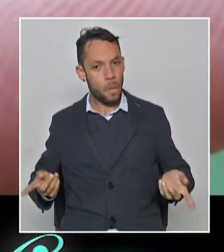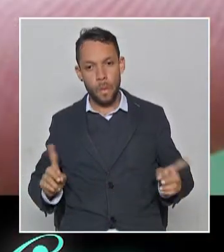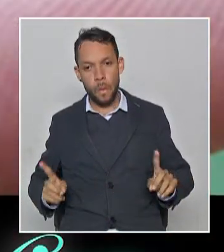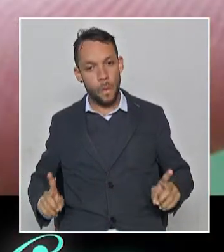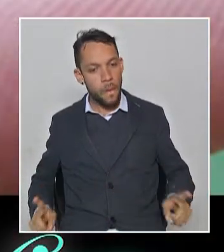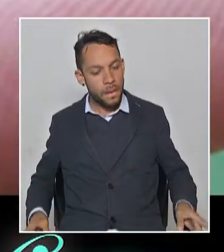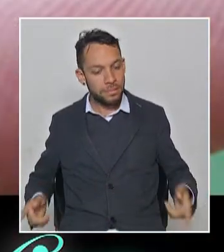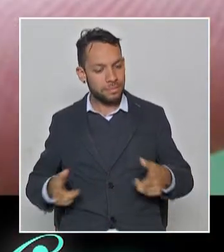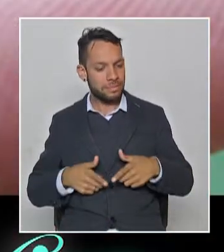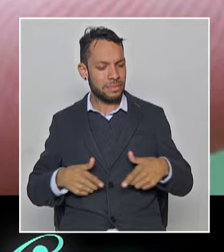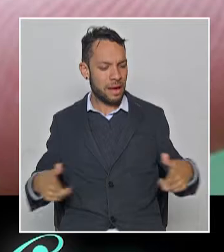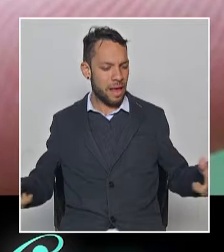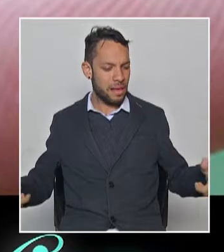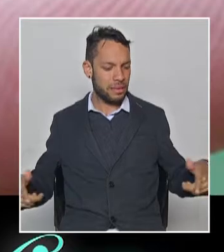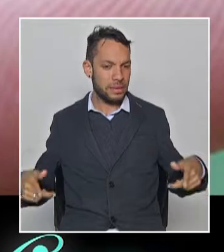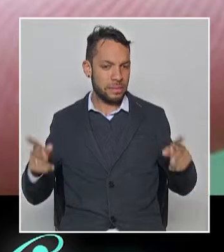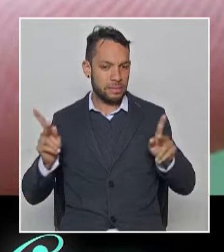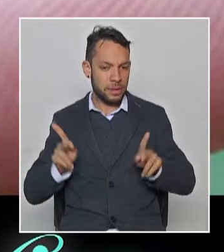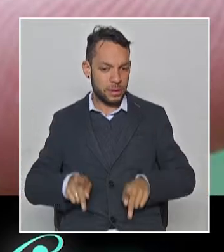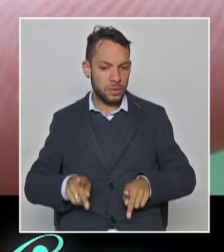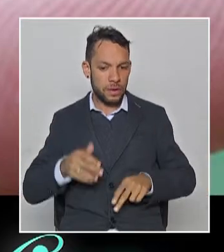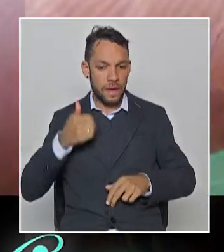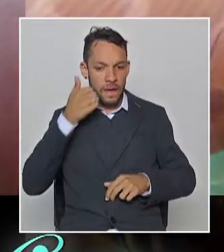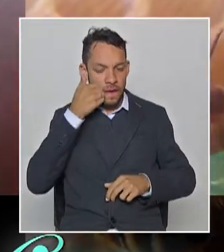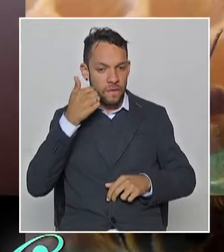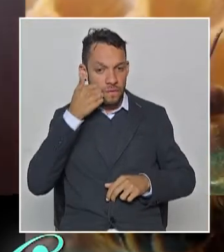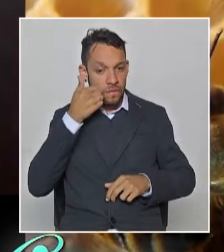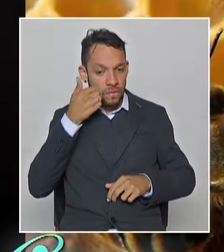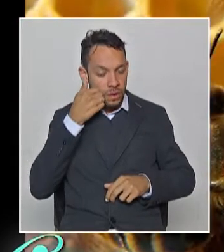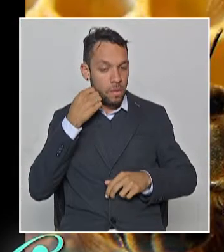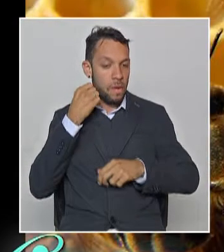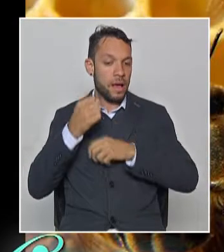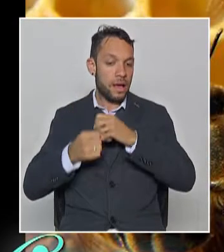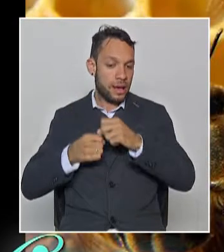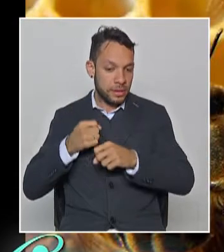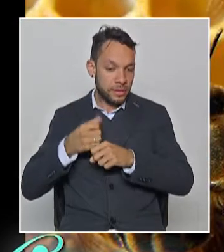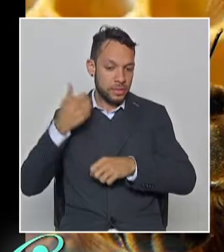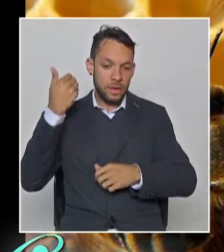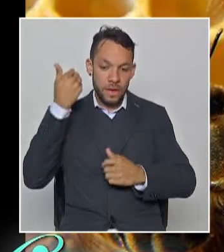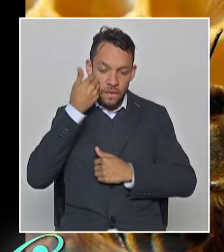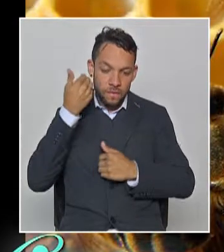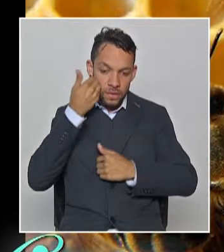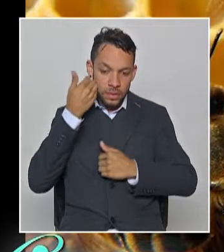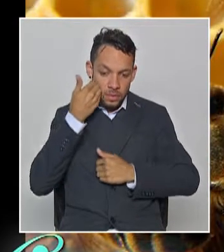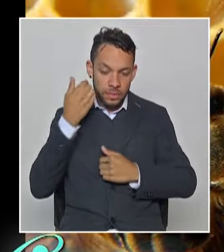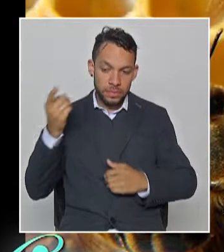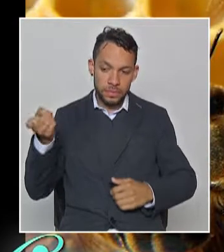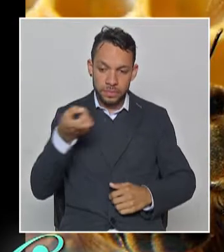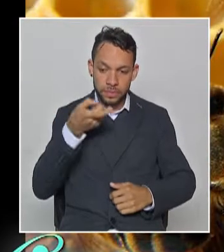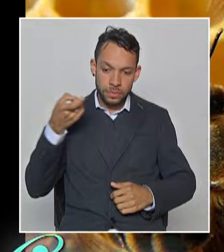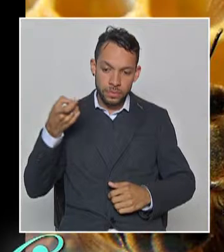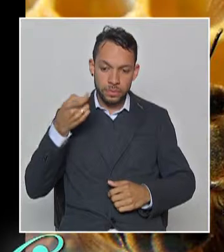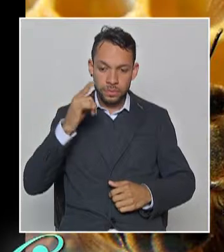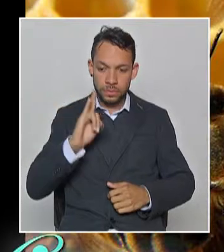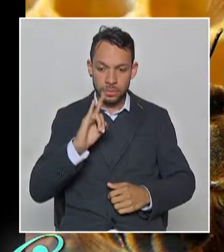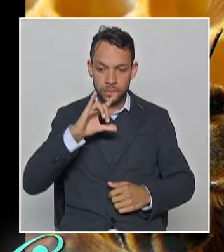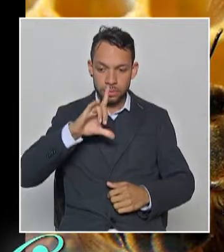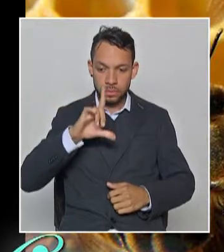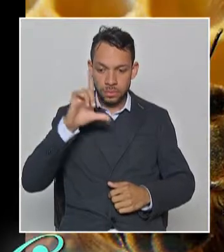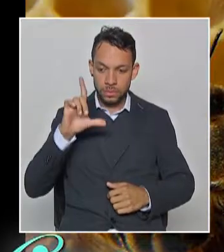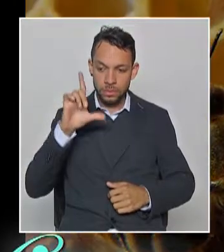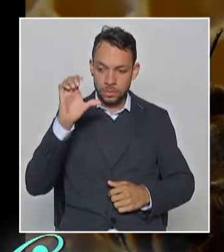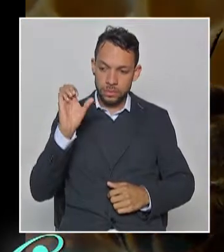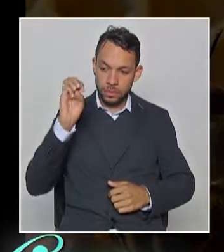estamos hablando de algo que tiene muchos años de atrás y de investigación. El ingeniero Guillermo decía, y me aplicaban